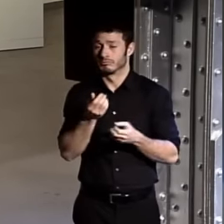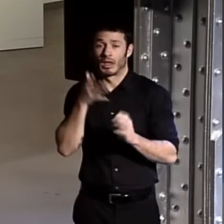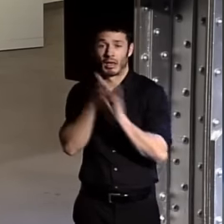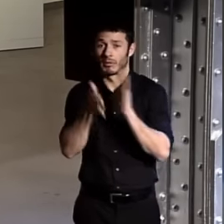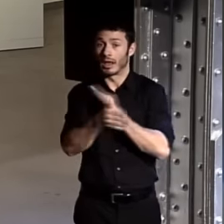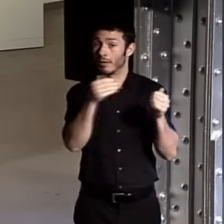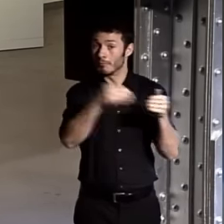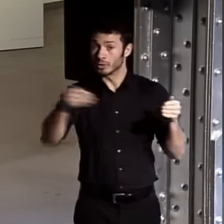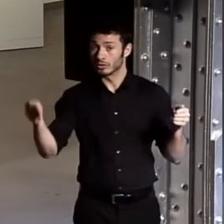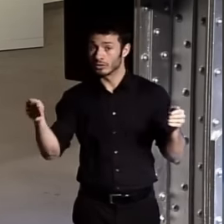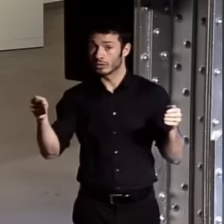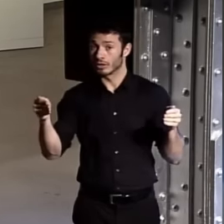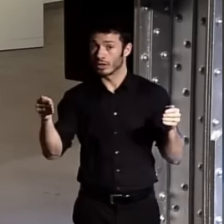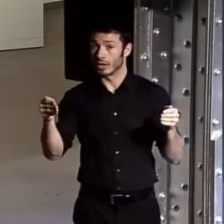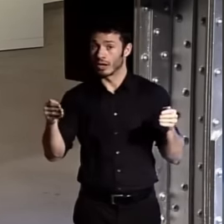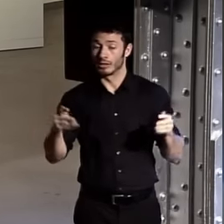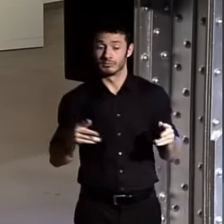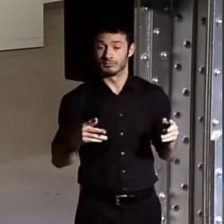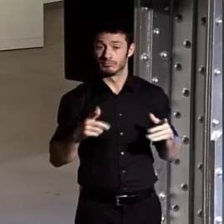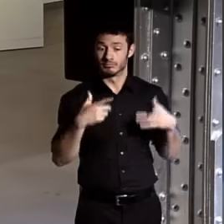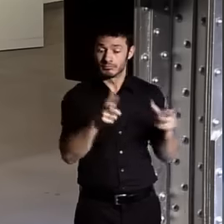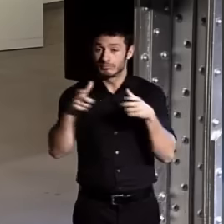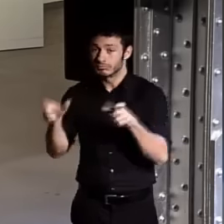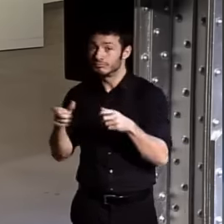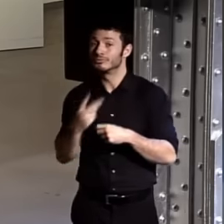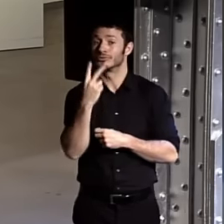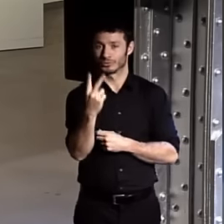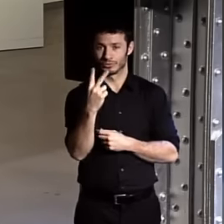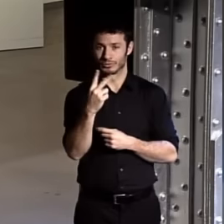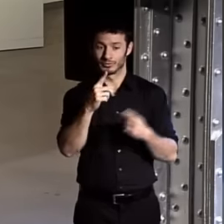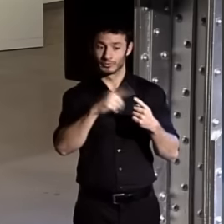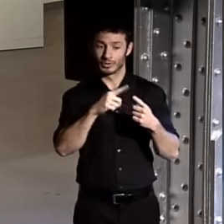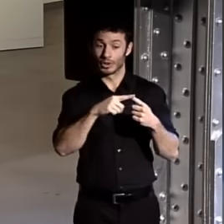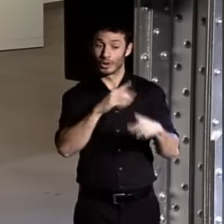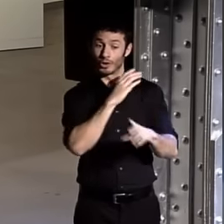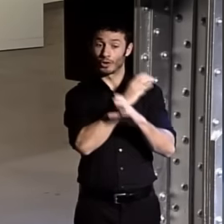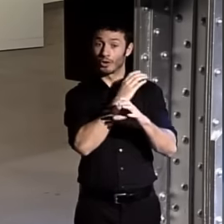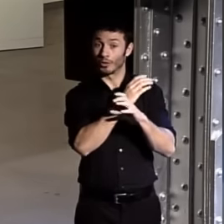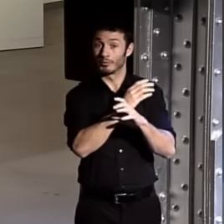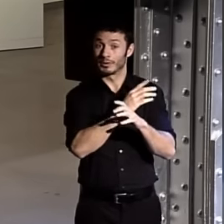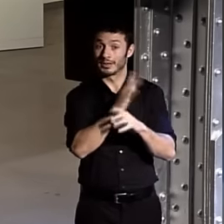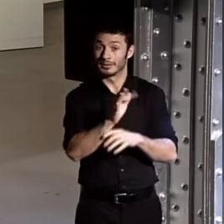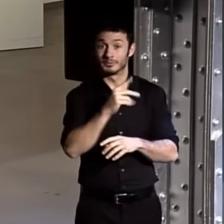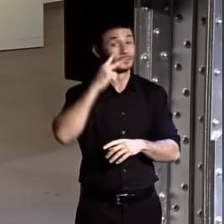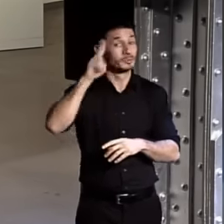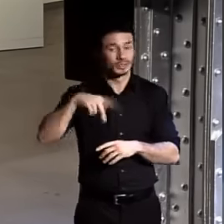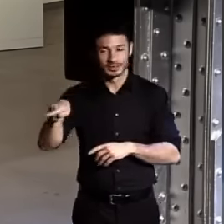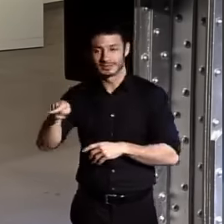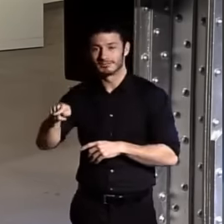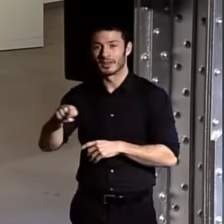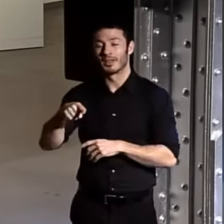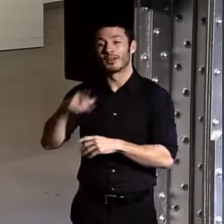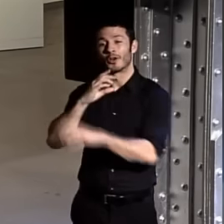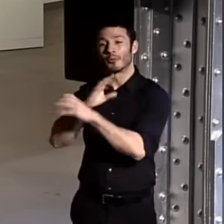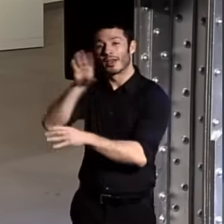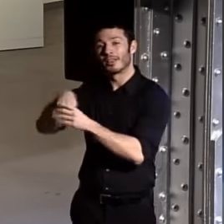eh se divide en dos bloques Uno de ellos es el cómic y los museos y y el otro es la pintura en el cómic y